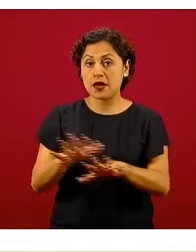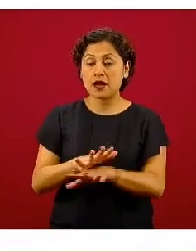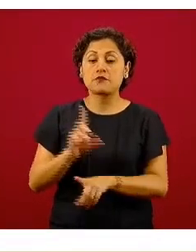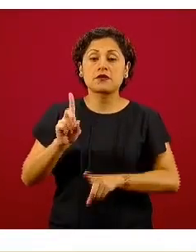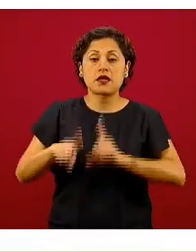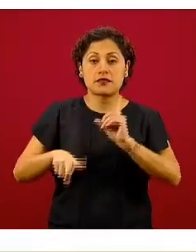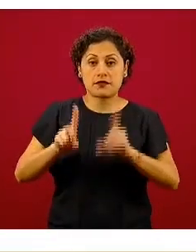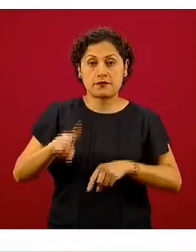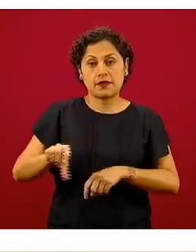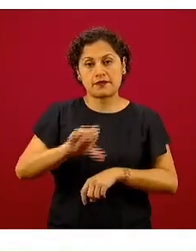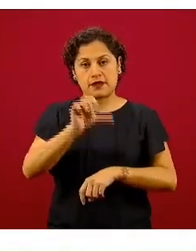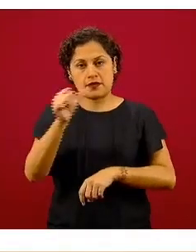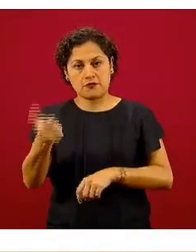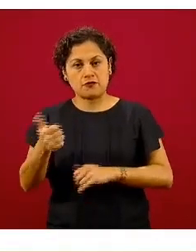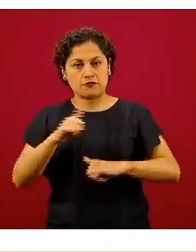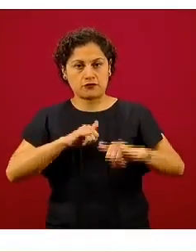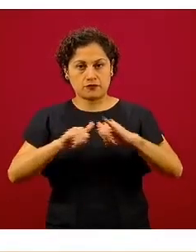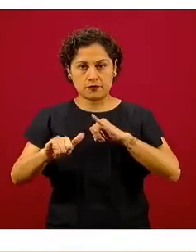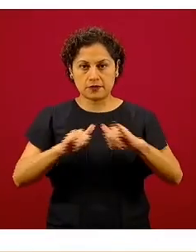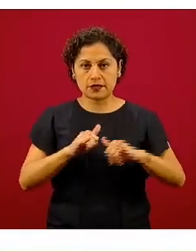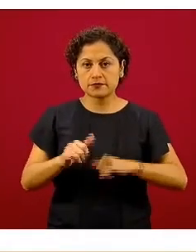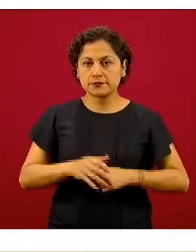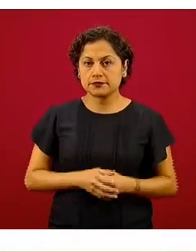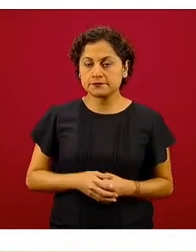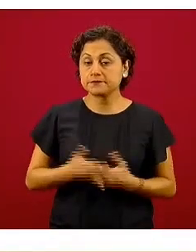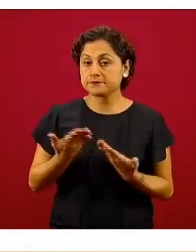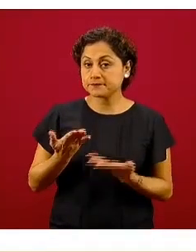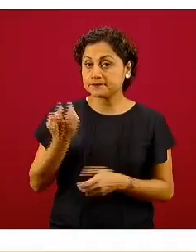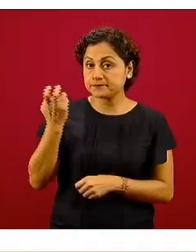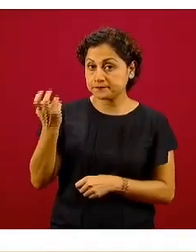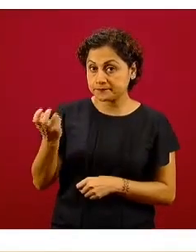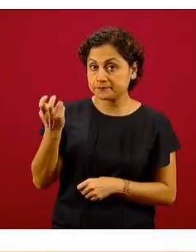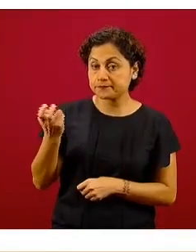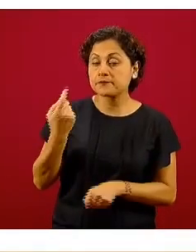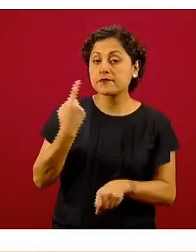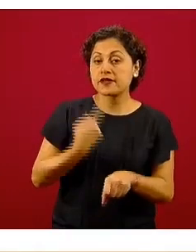siguiente diapositiva, en donde vemos ahora sí la epidemia en